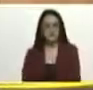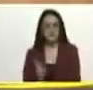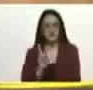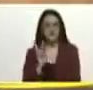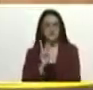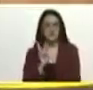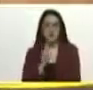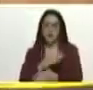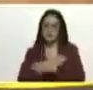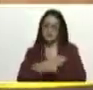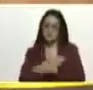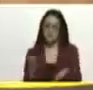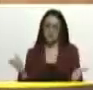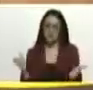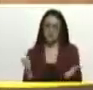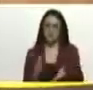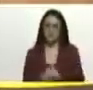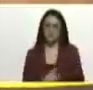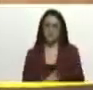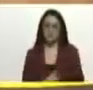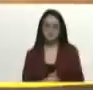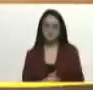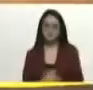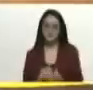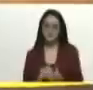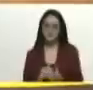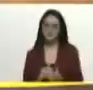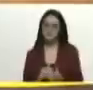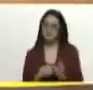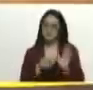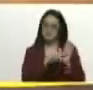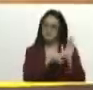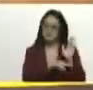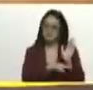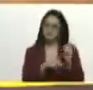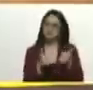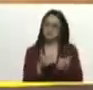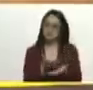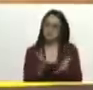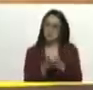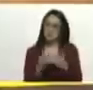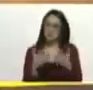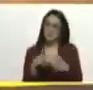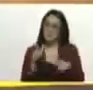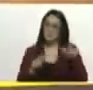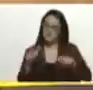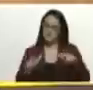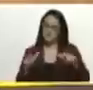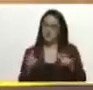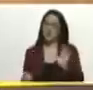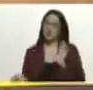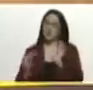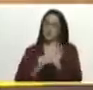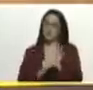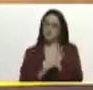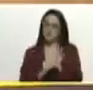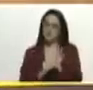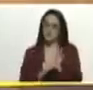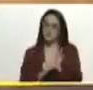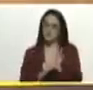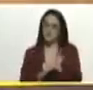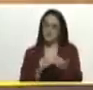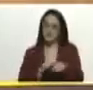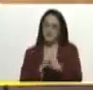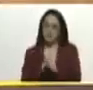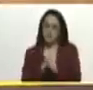está de puertas abiertas, con plenas garantías para todo el empresariado, para que volvamos al tiempo del